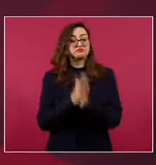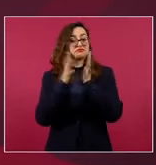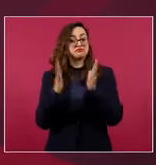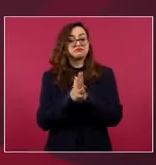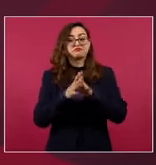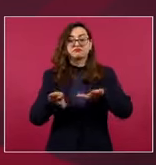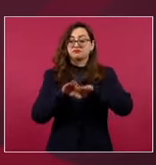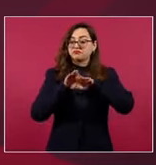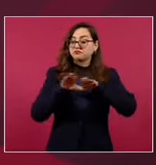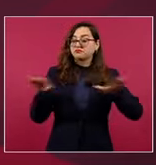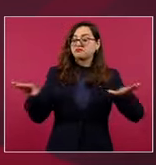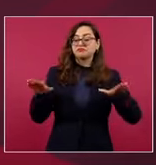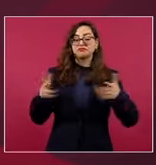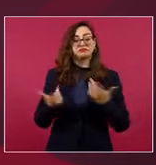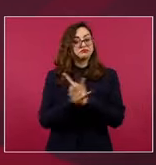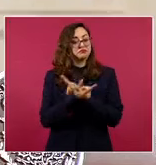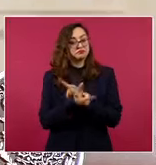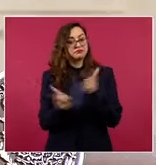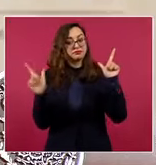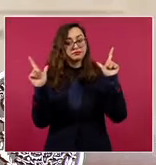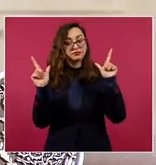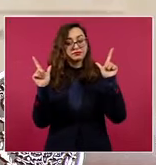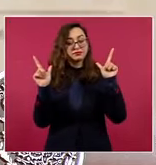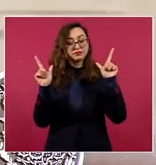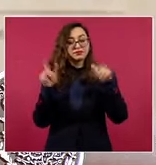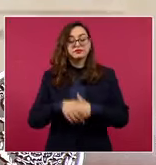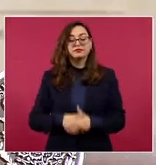y somos libres.